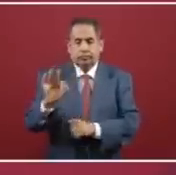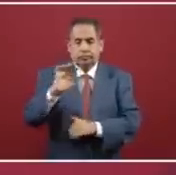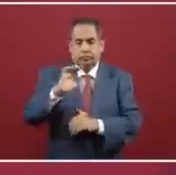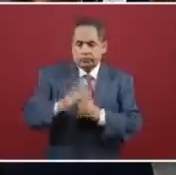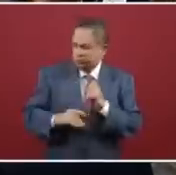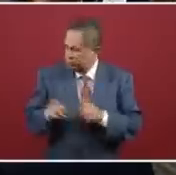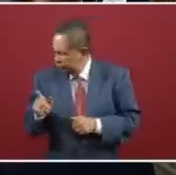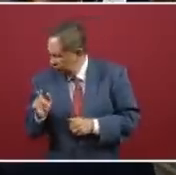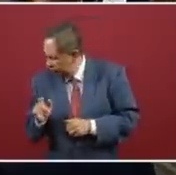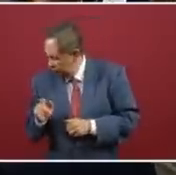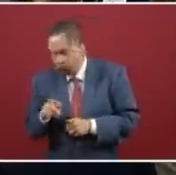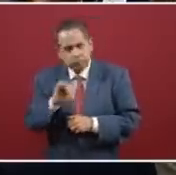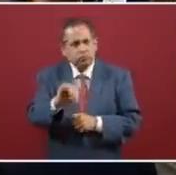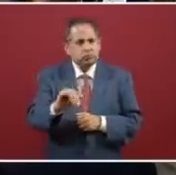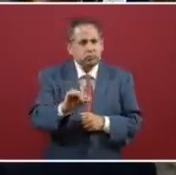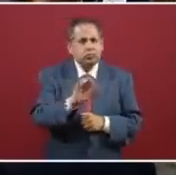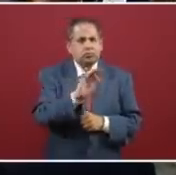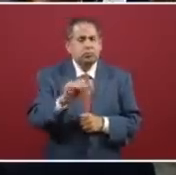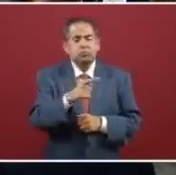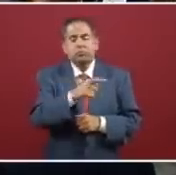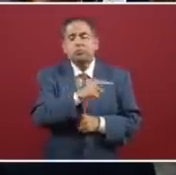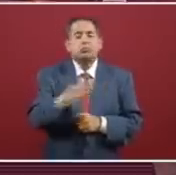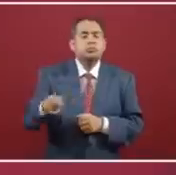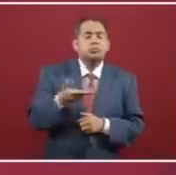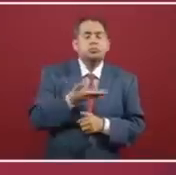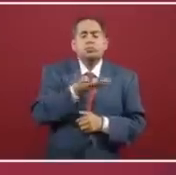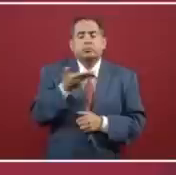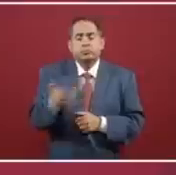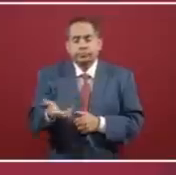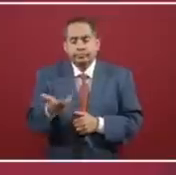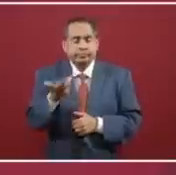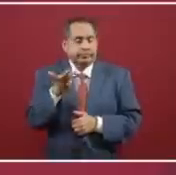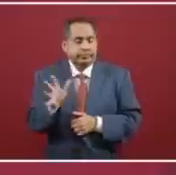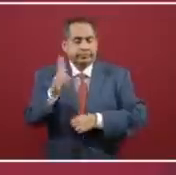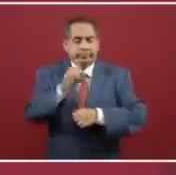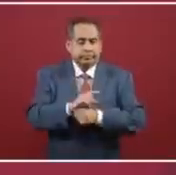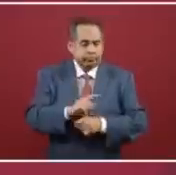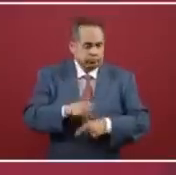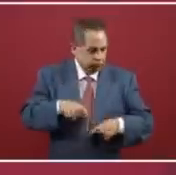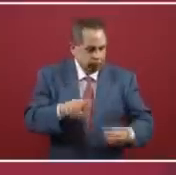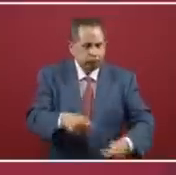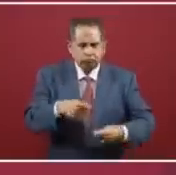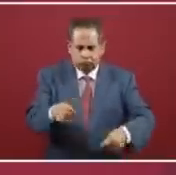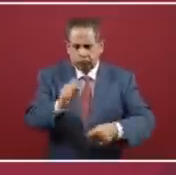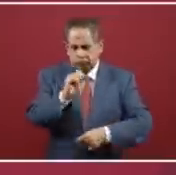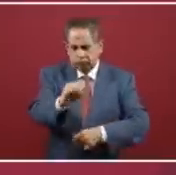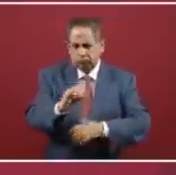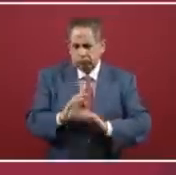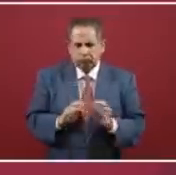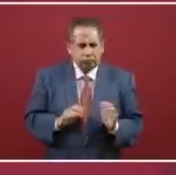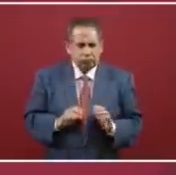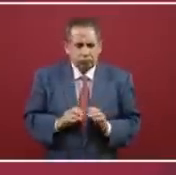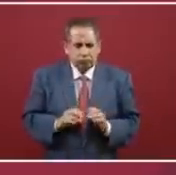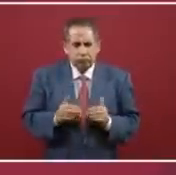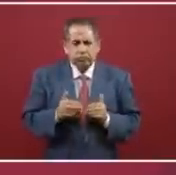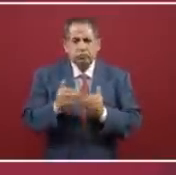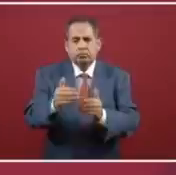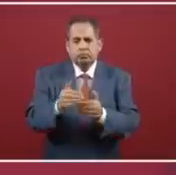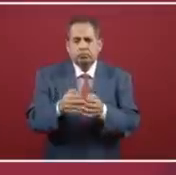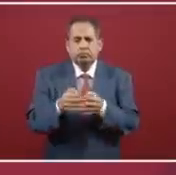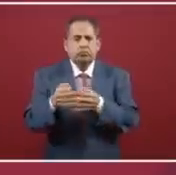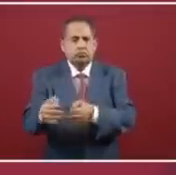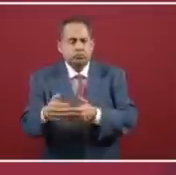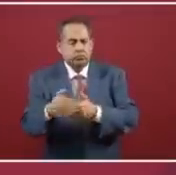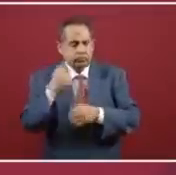así es si pidieron 10 días y se les otorgó de prórroga para